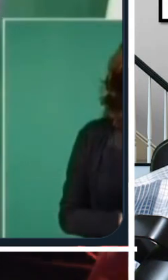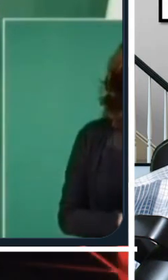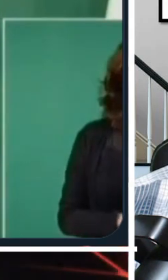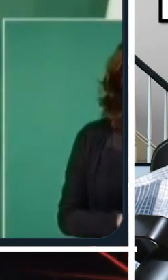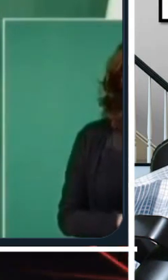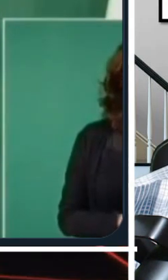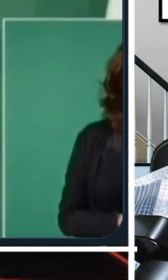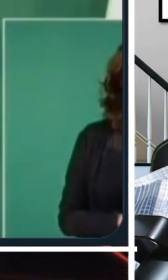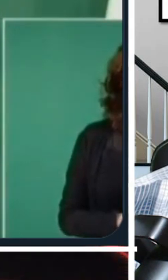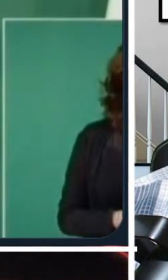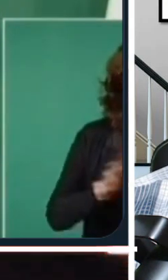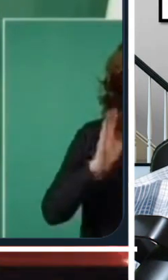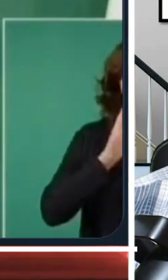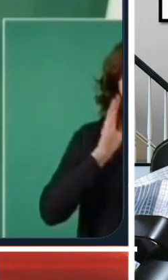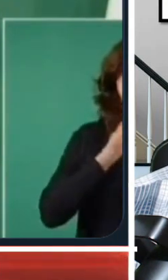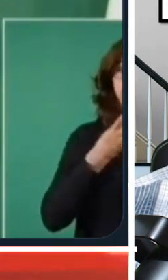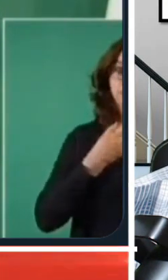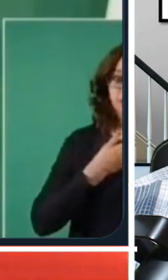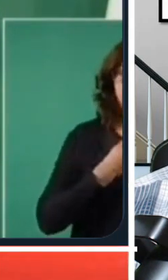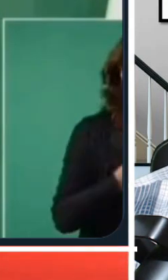y no entregarse a los militares,